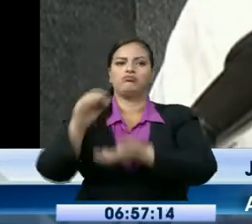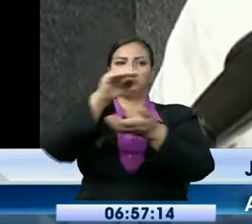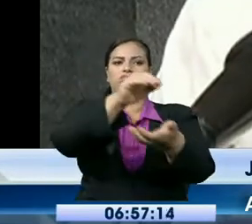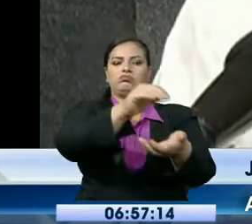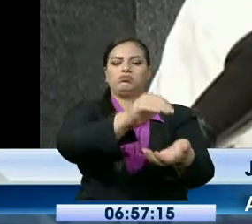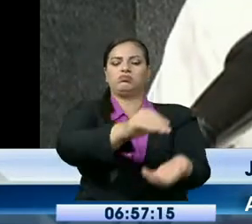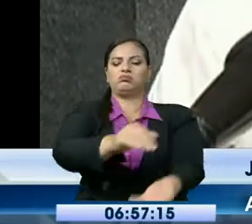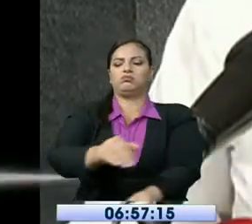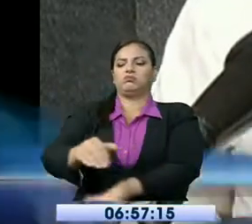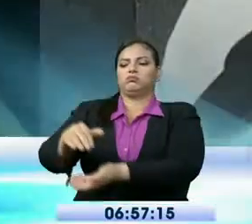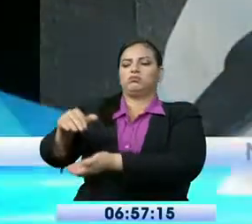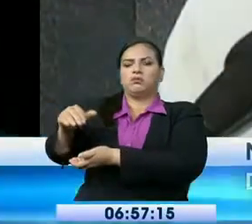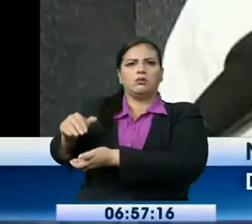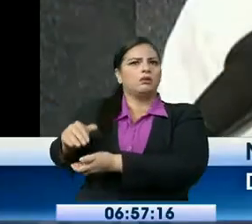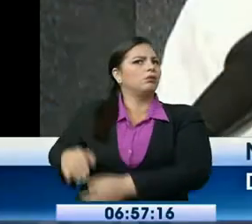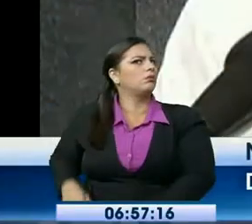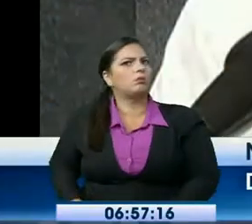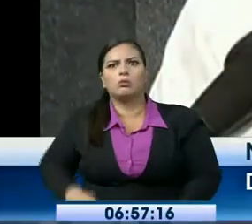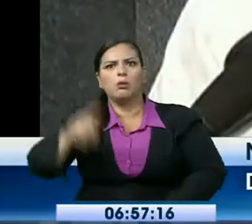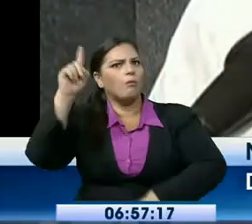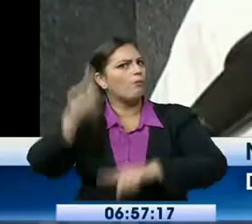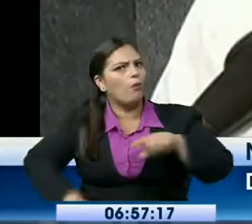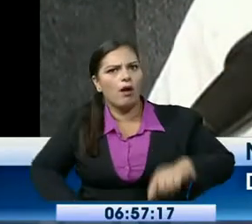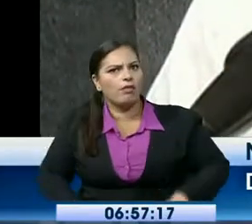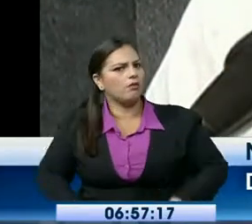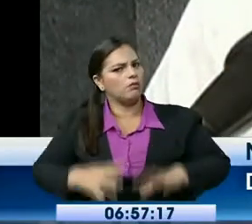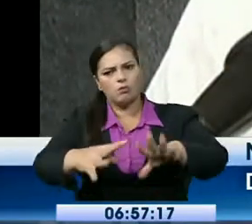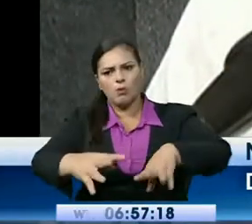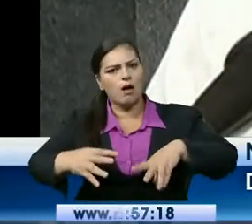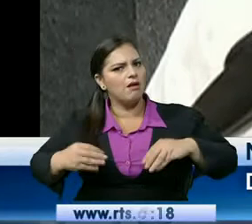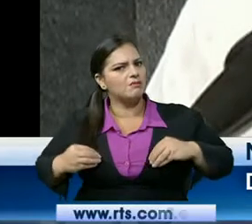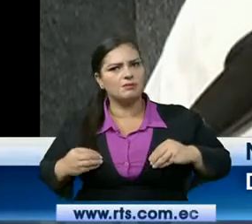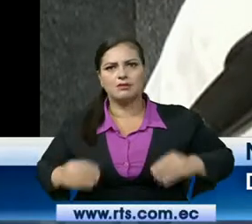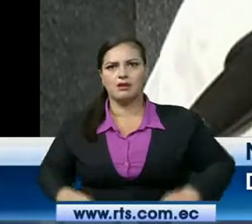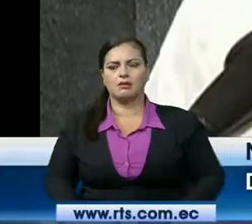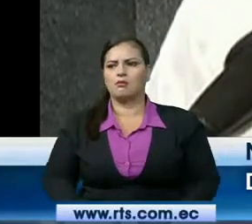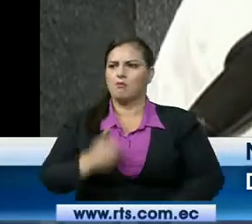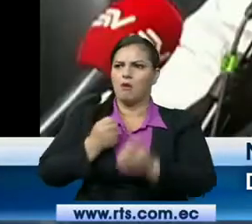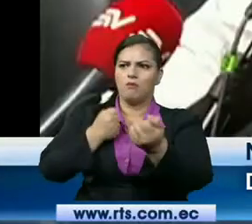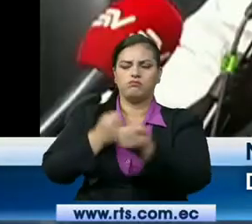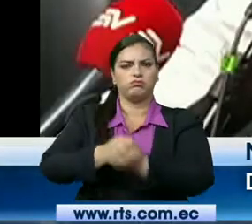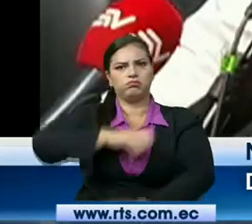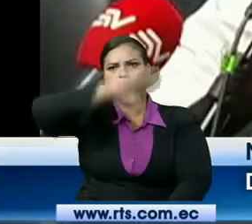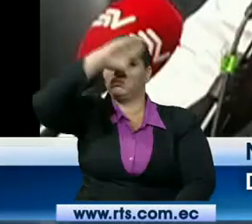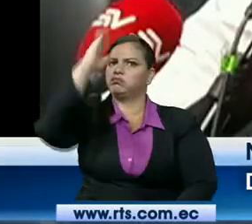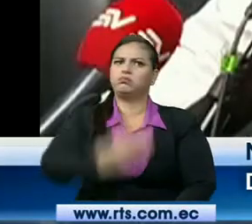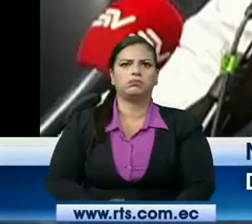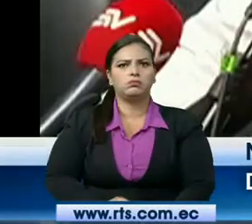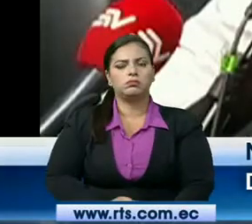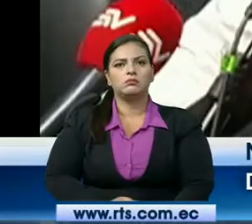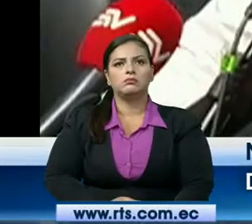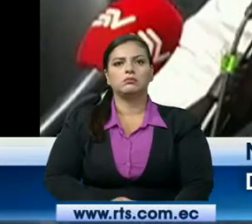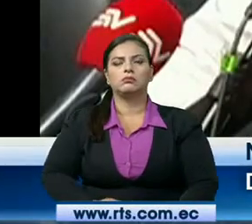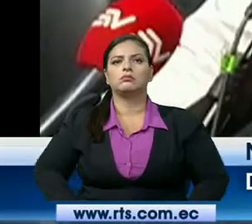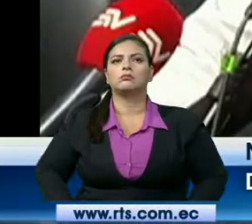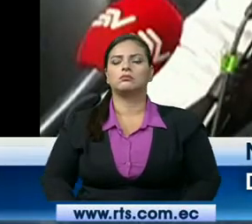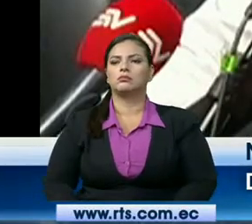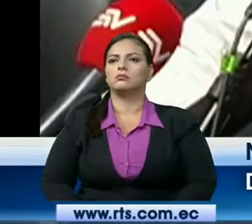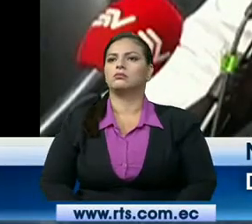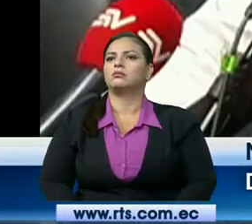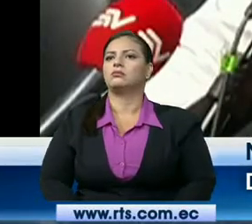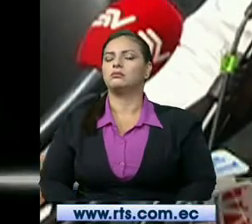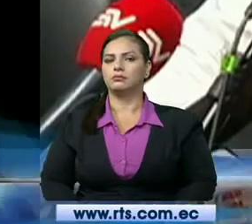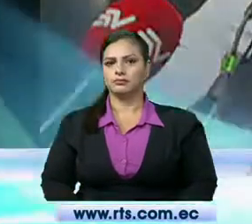es inaudito y eso no lo vamos a permitir y nunca va a haber nuestro voto para eso. Nebot se refirió a este y otros